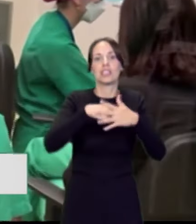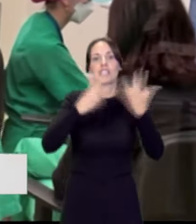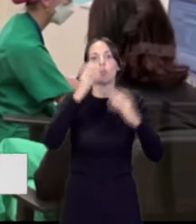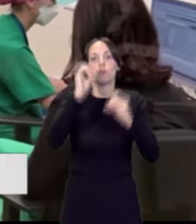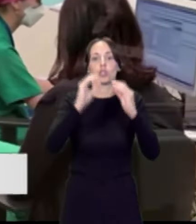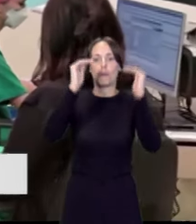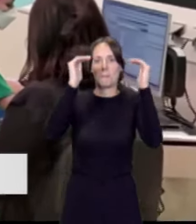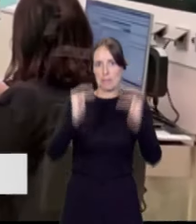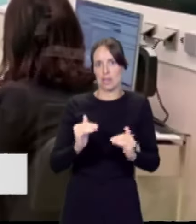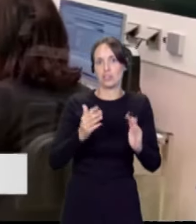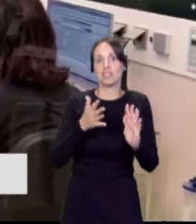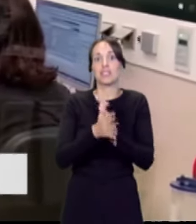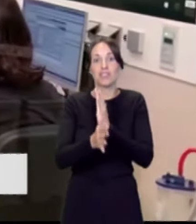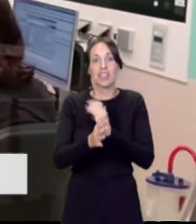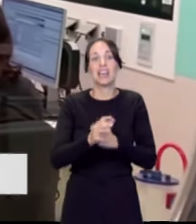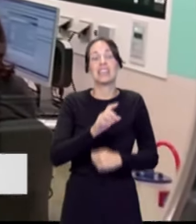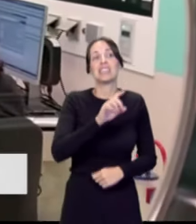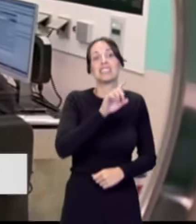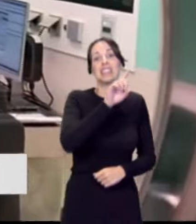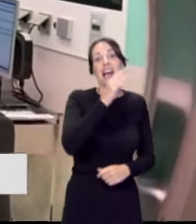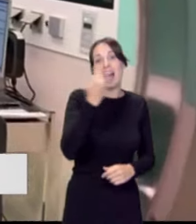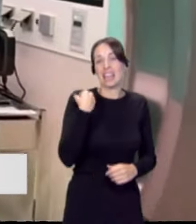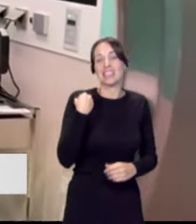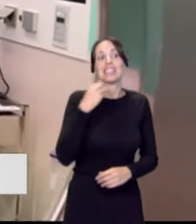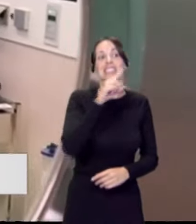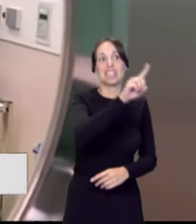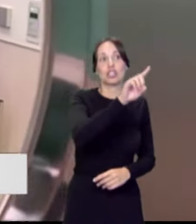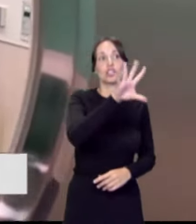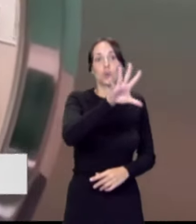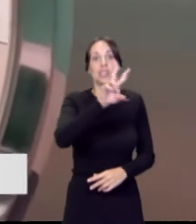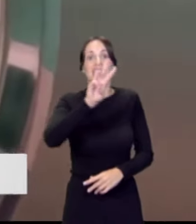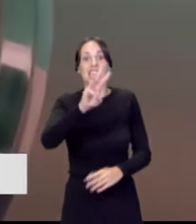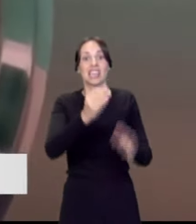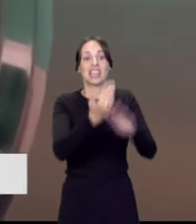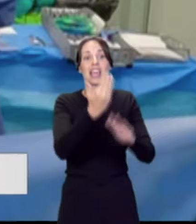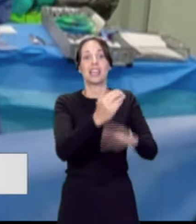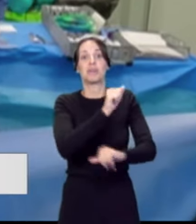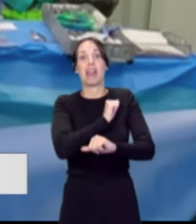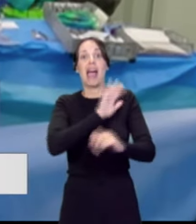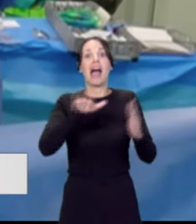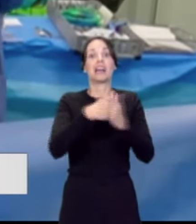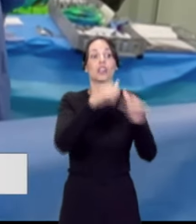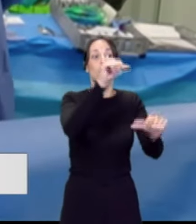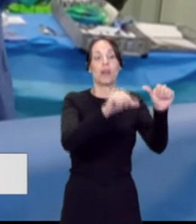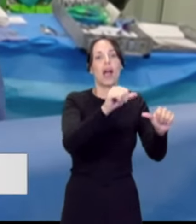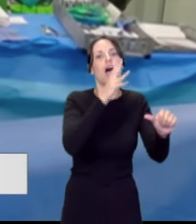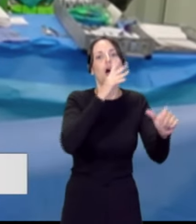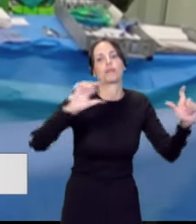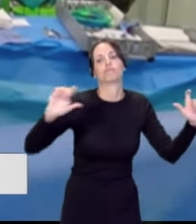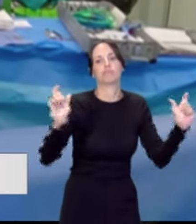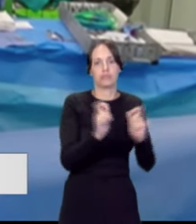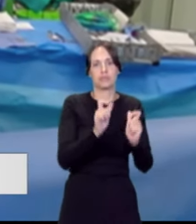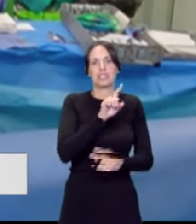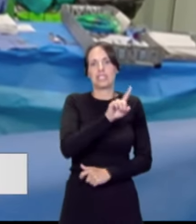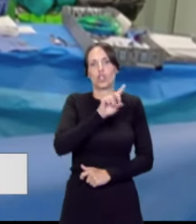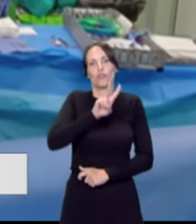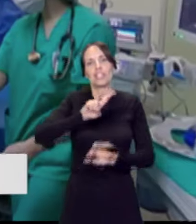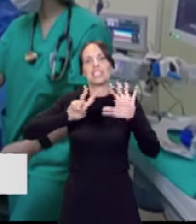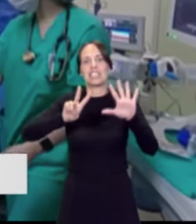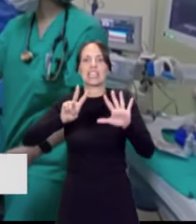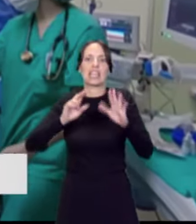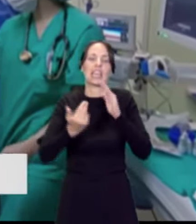y eso significa que de los 153 días que había que esperar para una operación, ahora ese tiempo se ha rebajado a 127 días